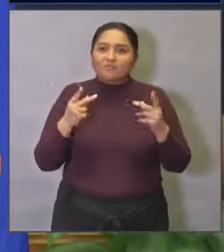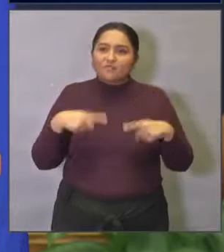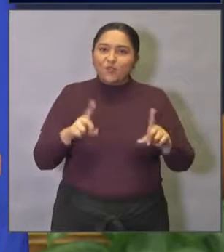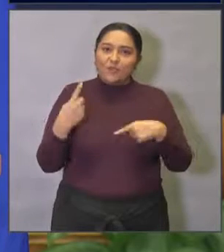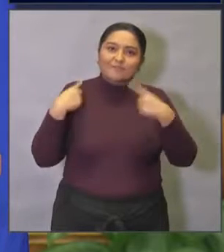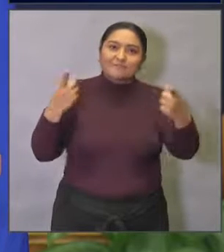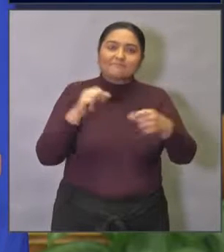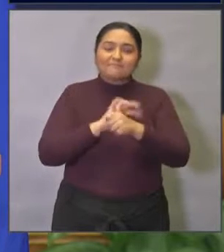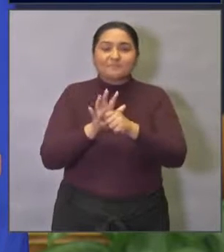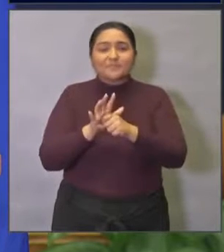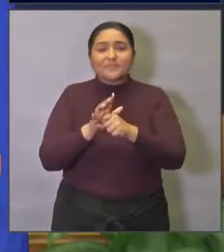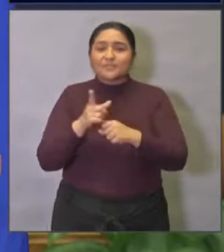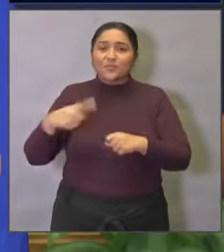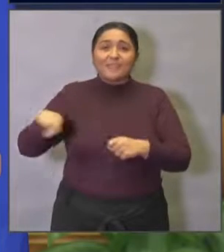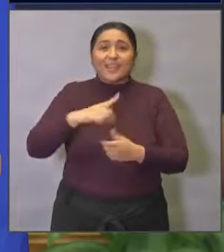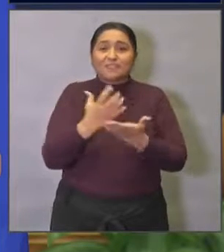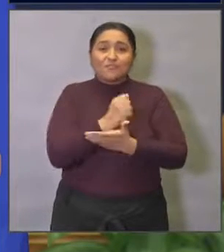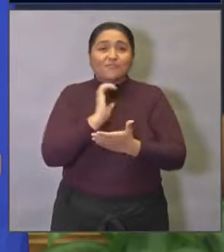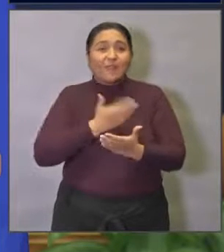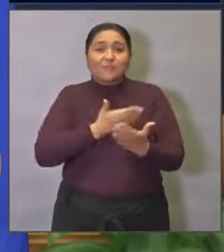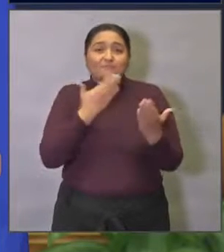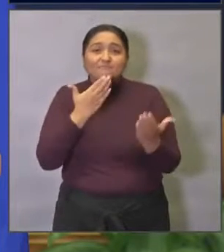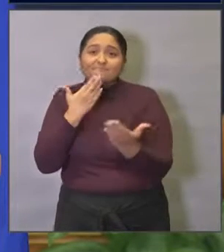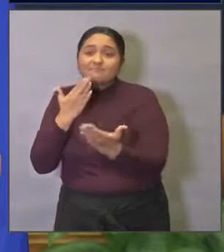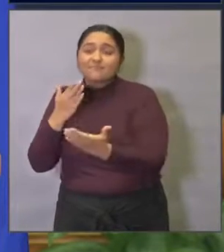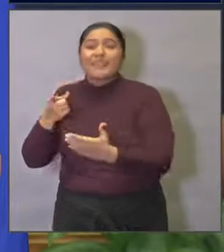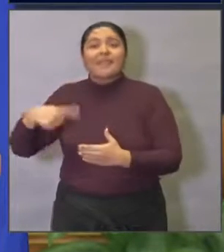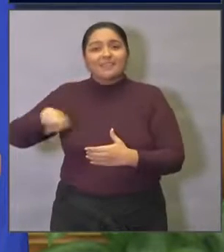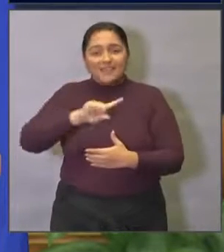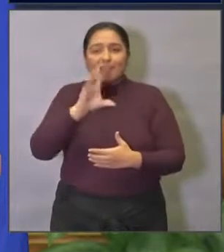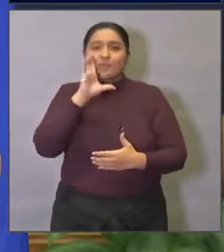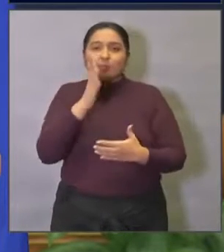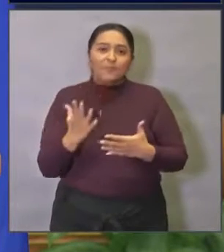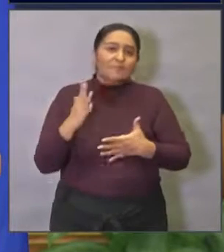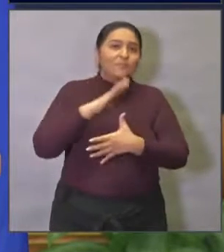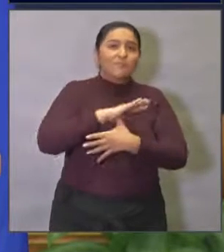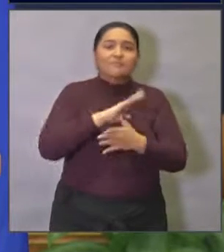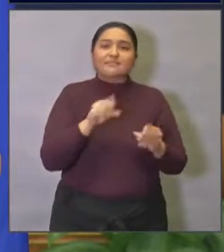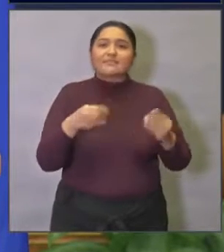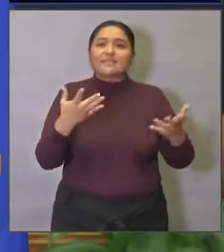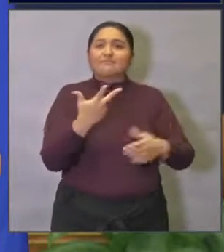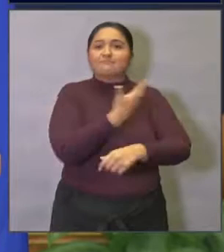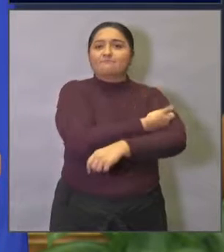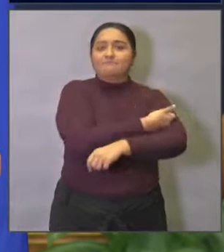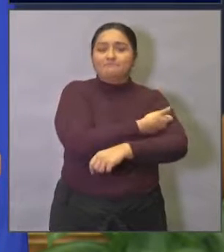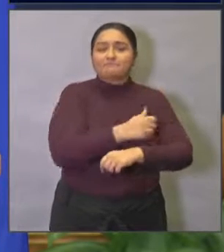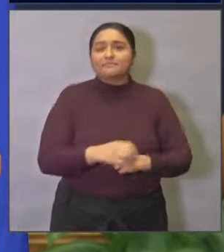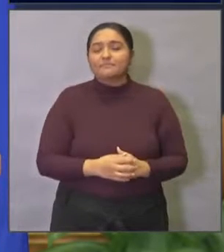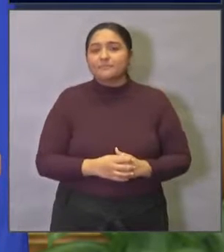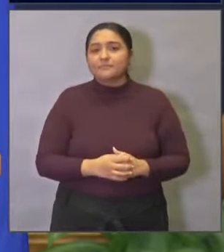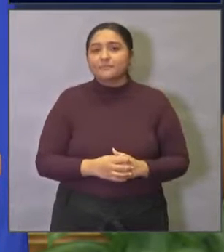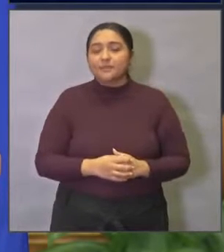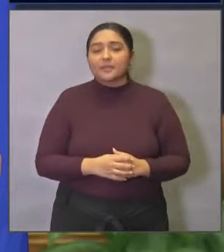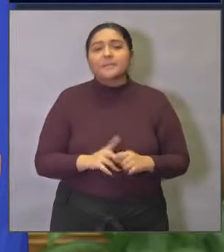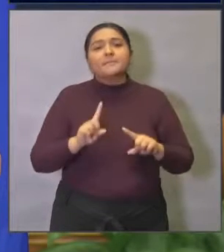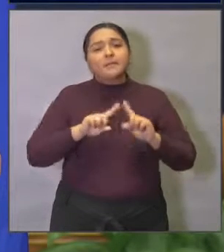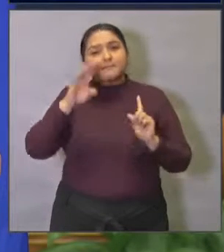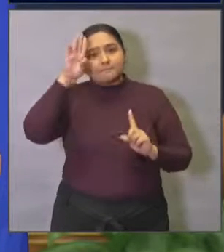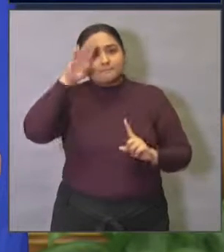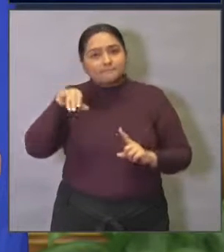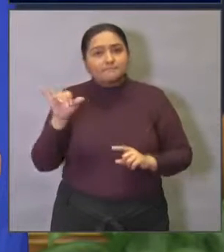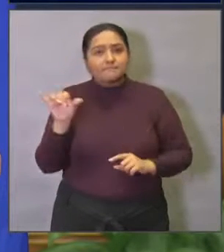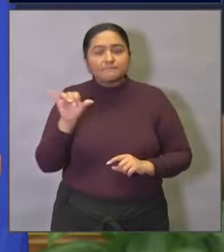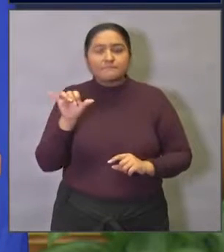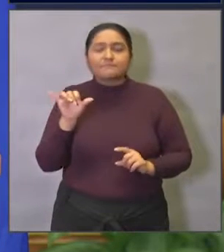gratitud completa y van a ser priorizados para recibir la vacuna. Pero sabemos que también están